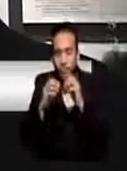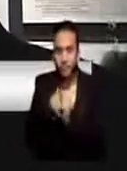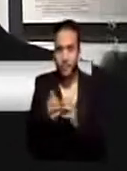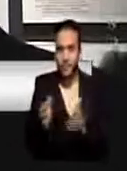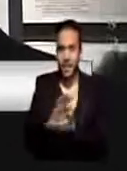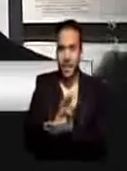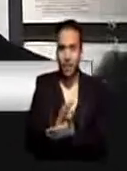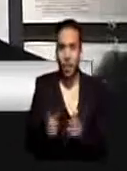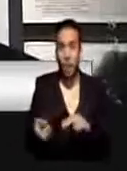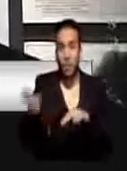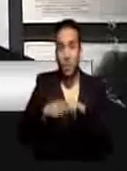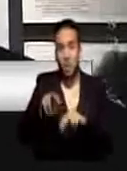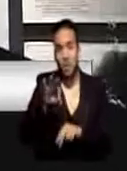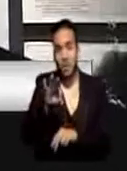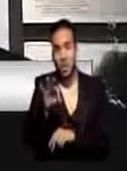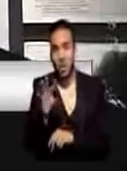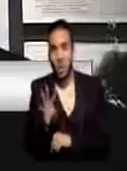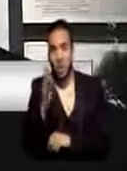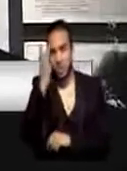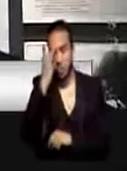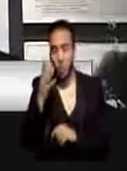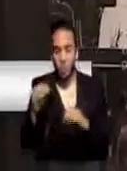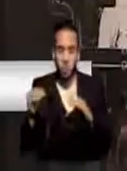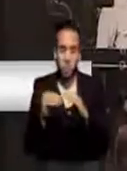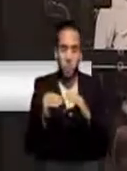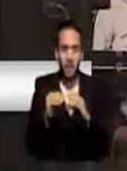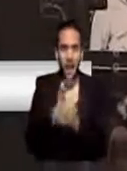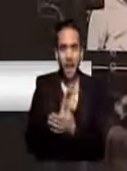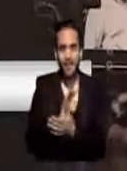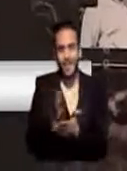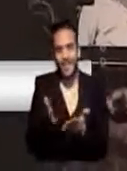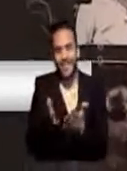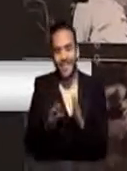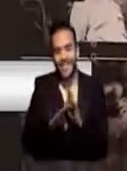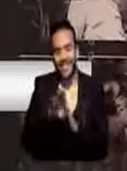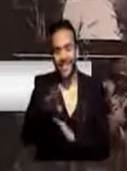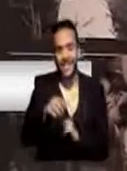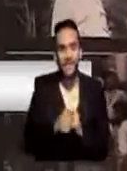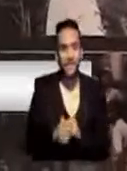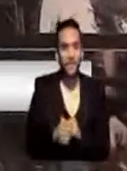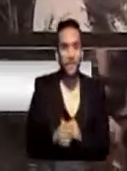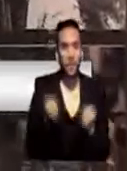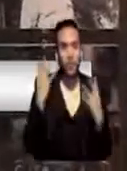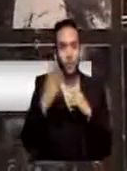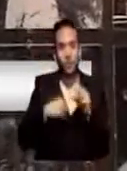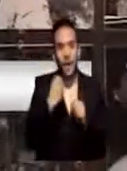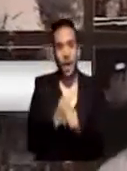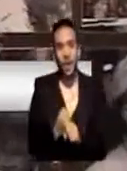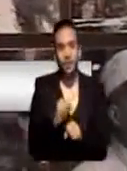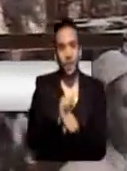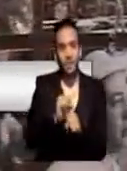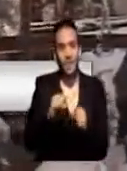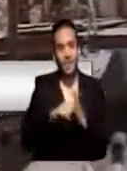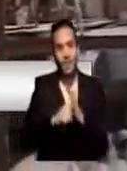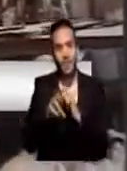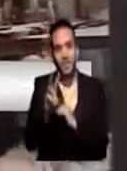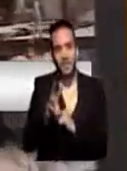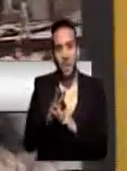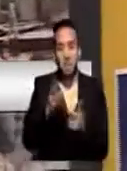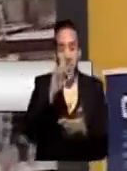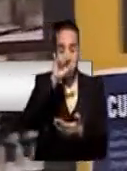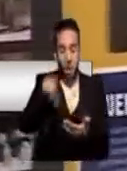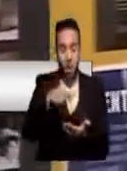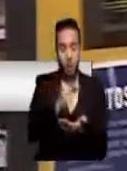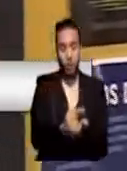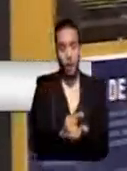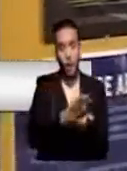a 94, pues ya le pude poner queso al hamburger. Fueron 3 los años que trabajó en WIPR hasta que se graduó de escuela superior.